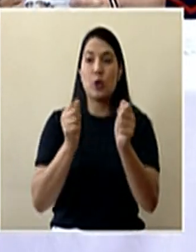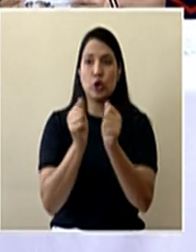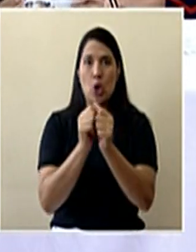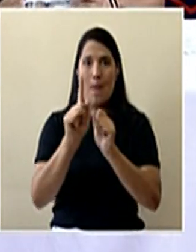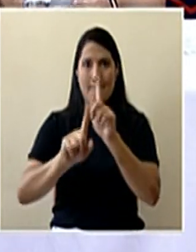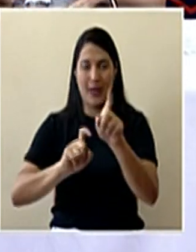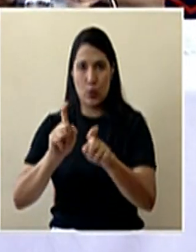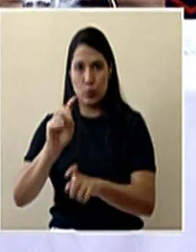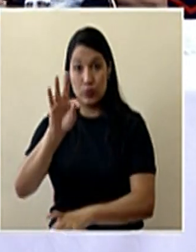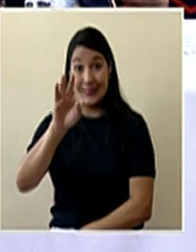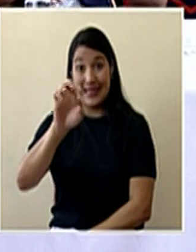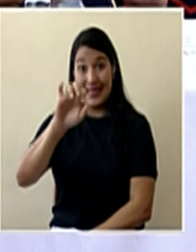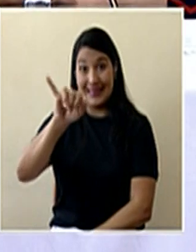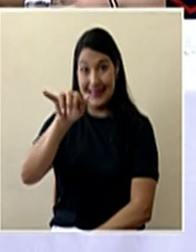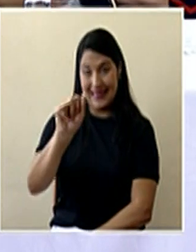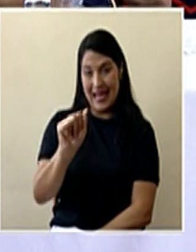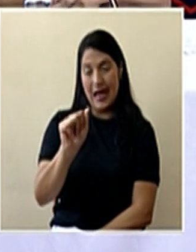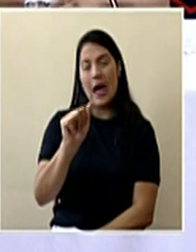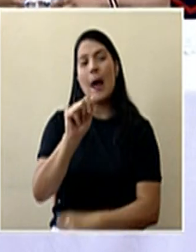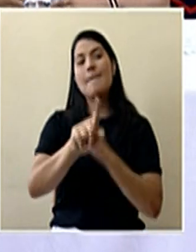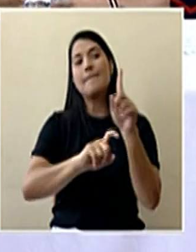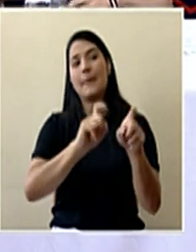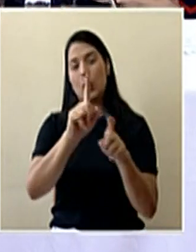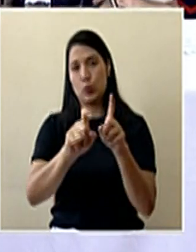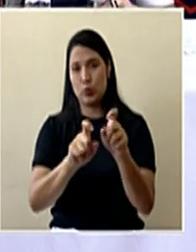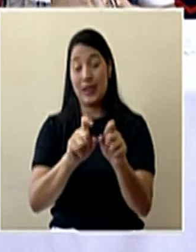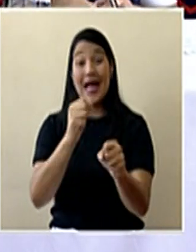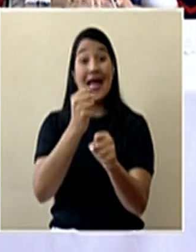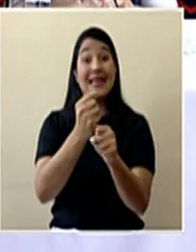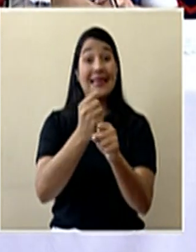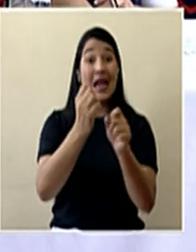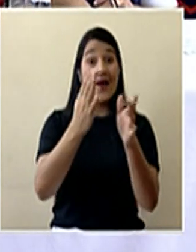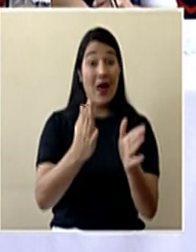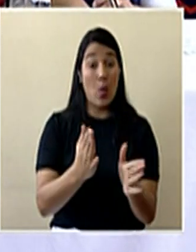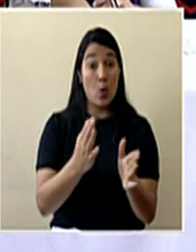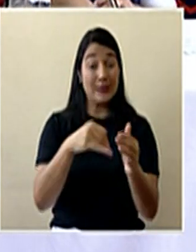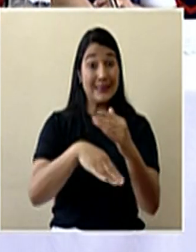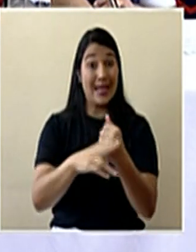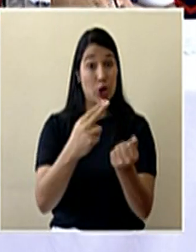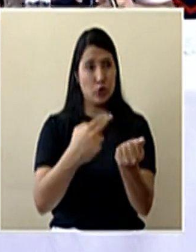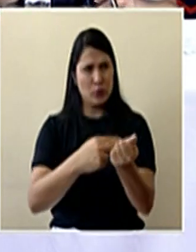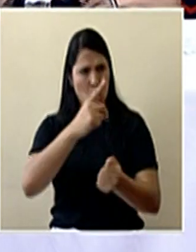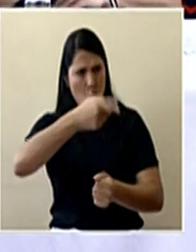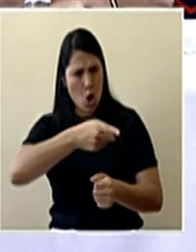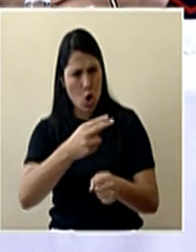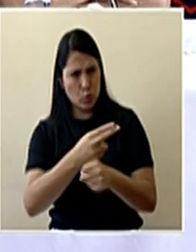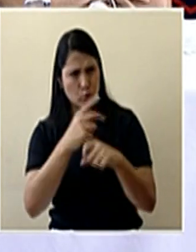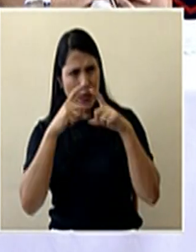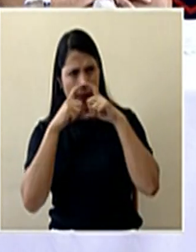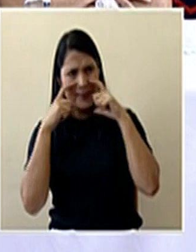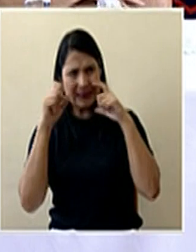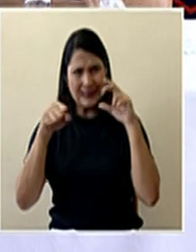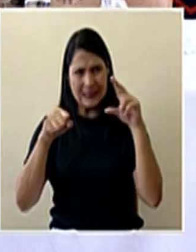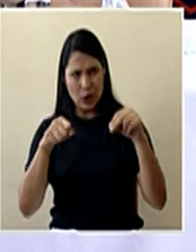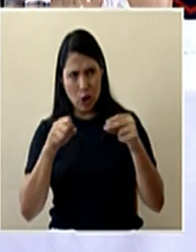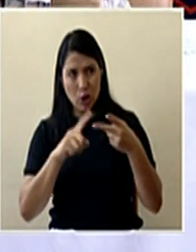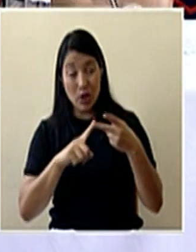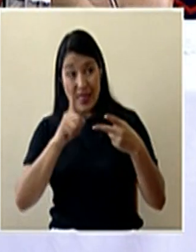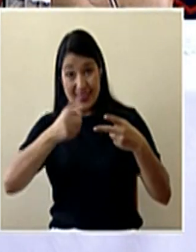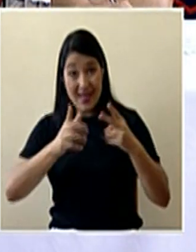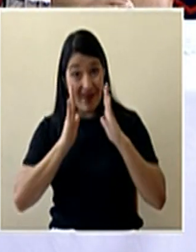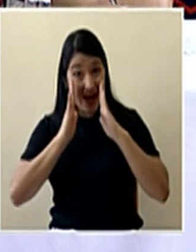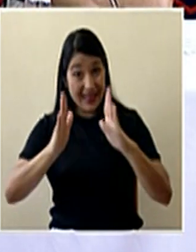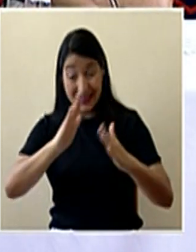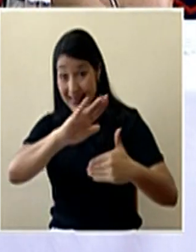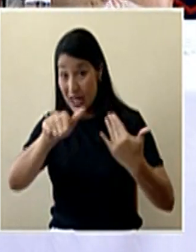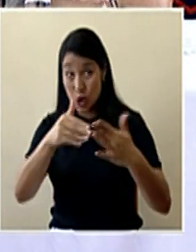La Teja consulta, doctor Ruiz, ¿el personal de los hospitales está siendo obligado a no usar mascarilla y deben de atender todo tipo de